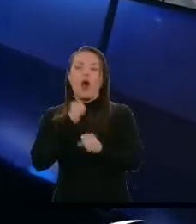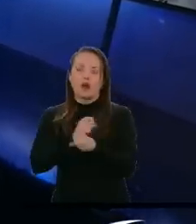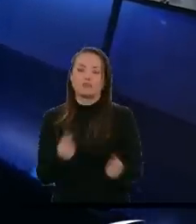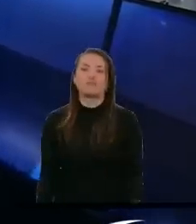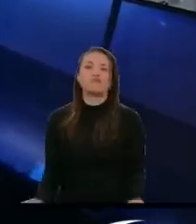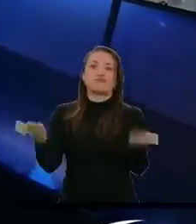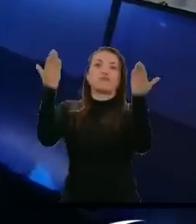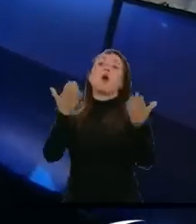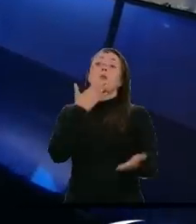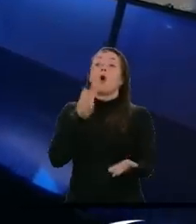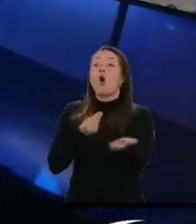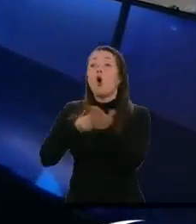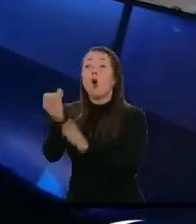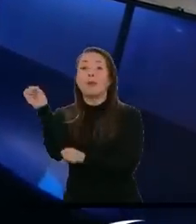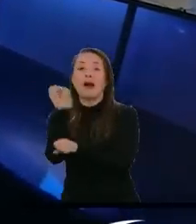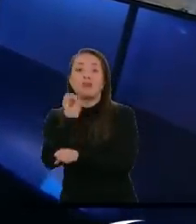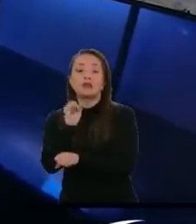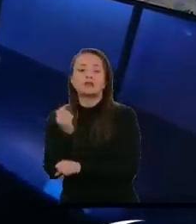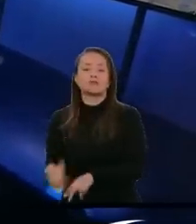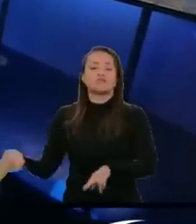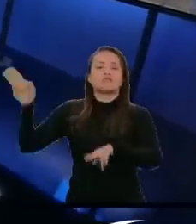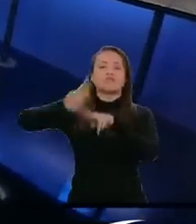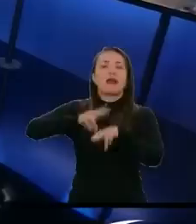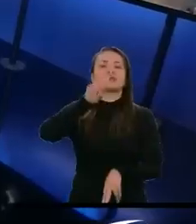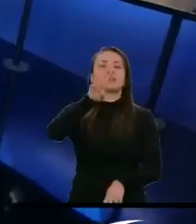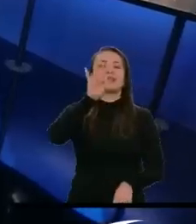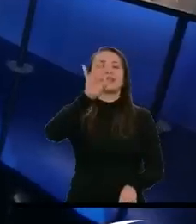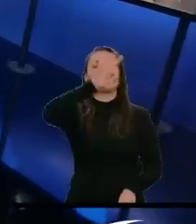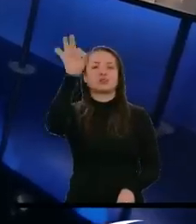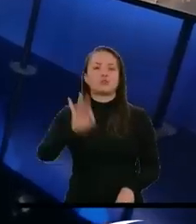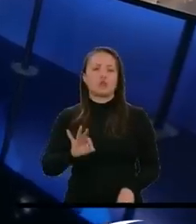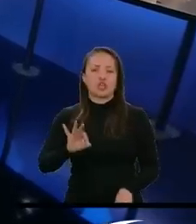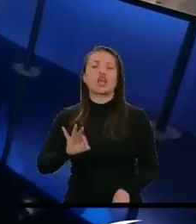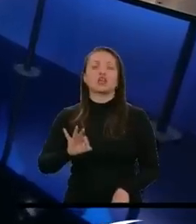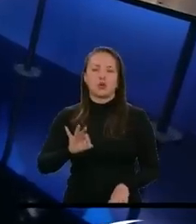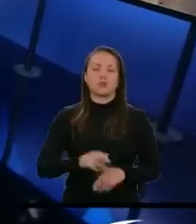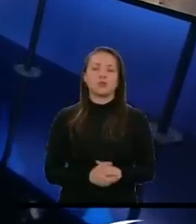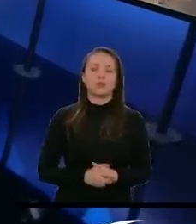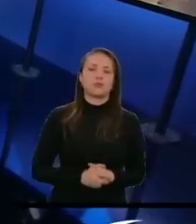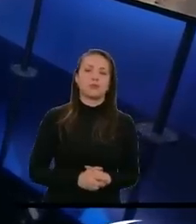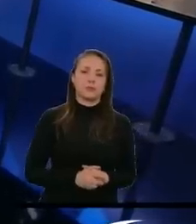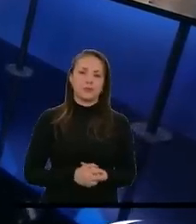comprar vehículo hoy en día subió 23% en un año.